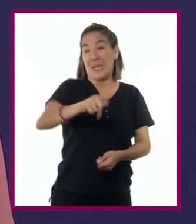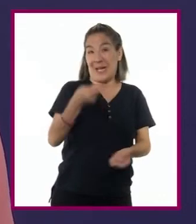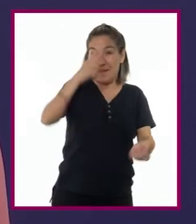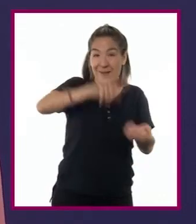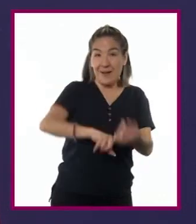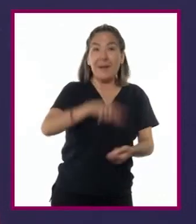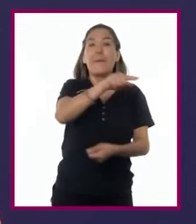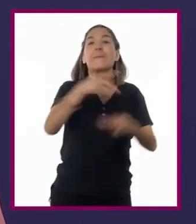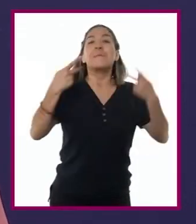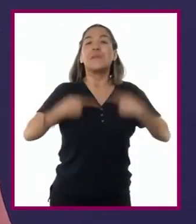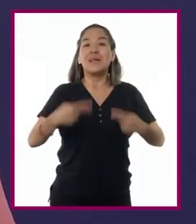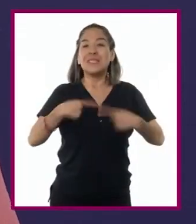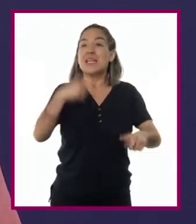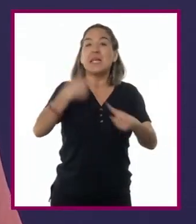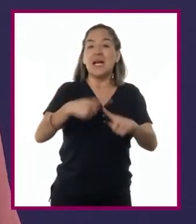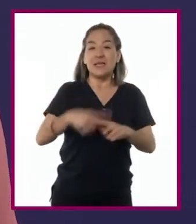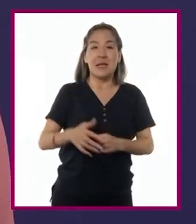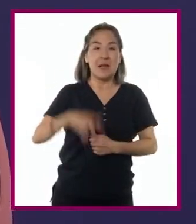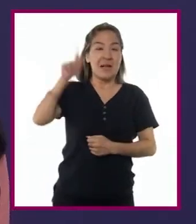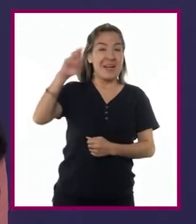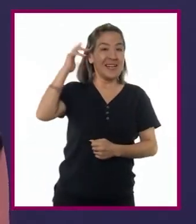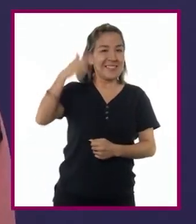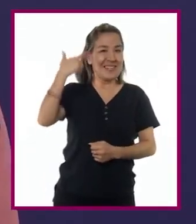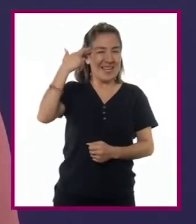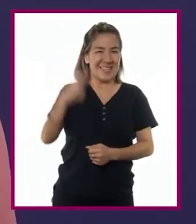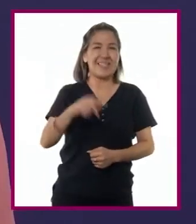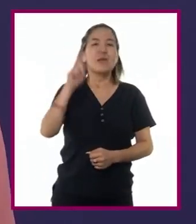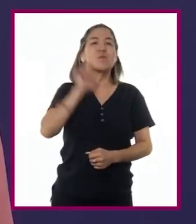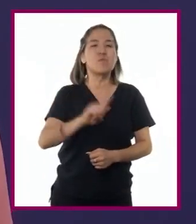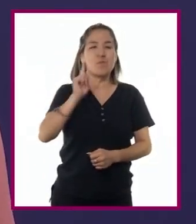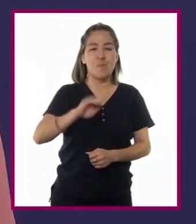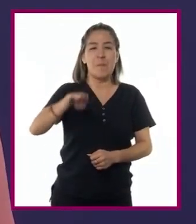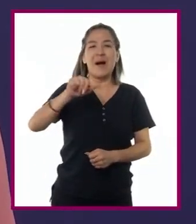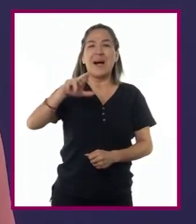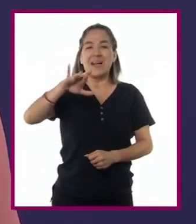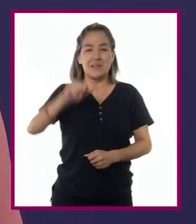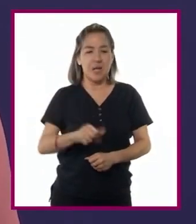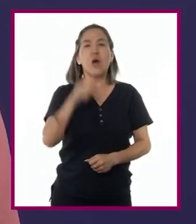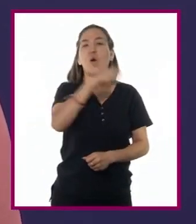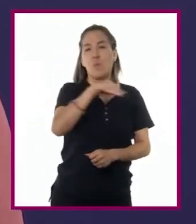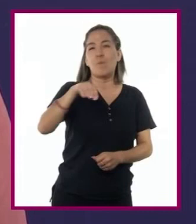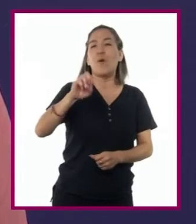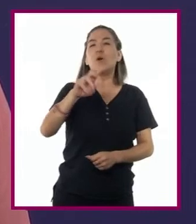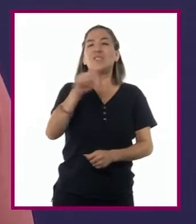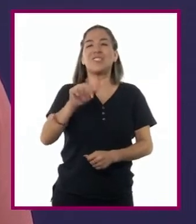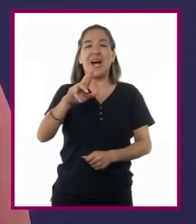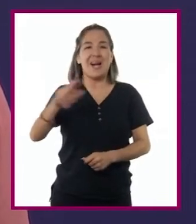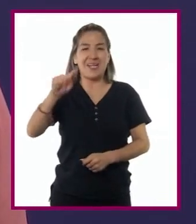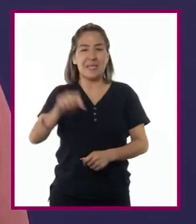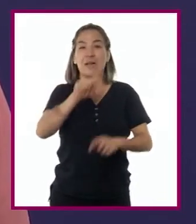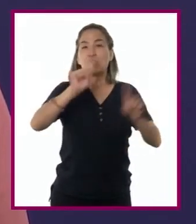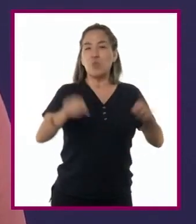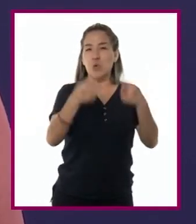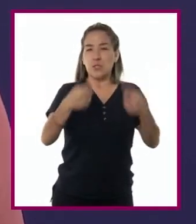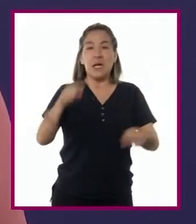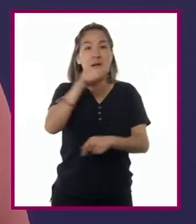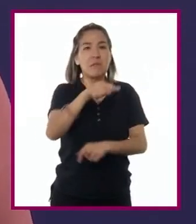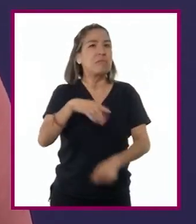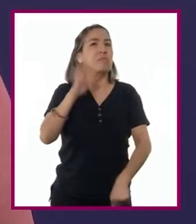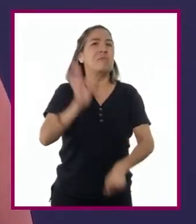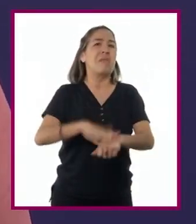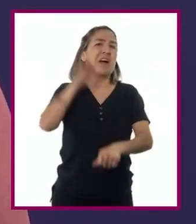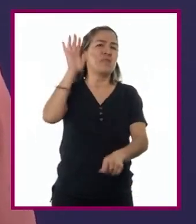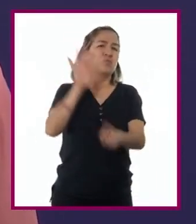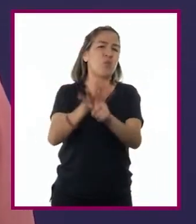personas influyentes como la reina María Antonieta y el músico Mozart, lo que le dio fama y